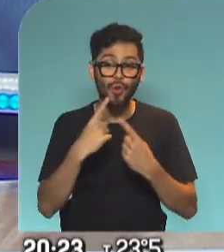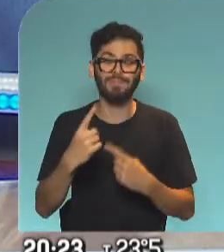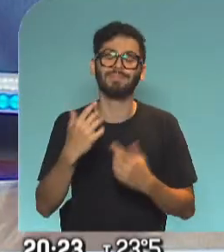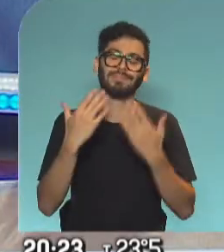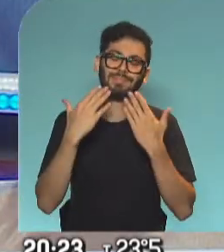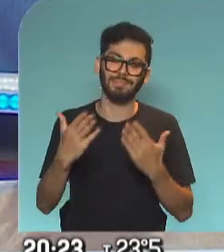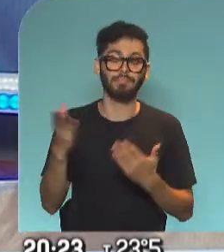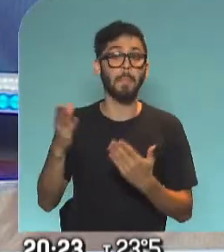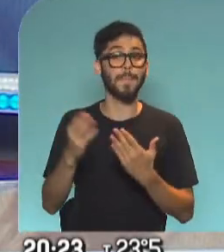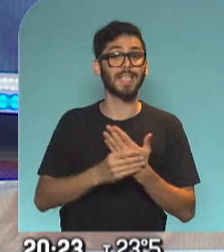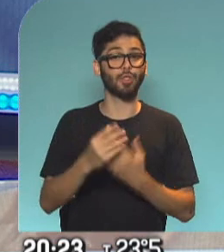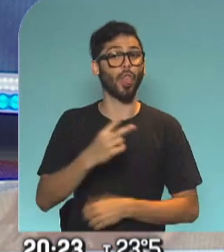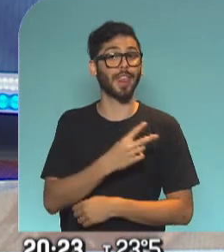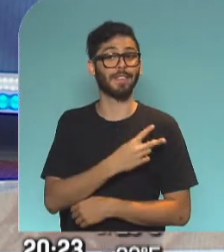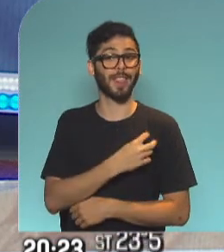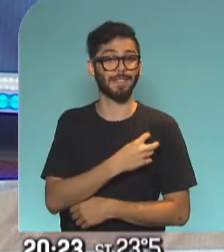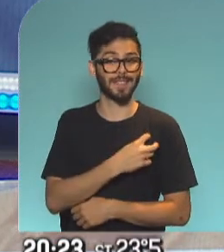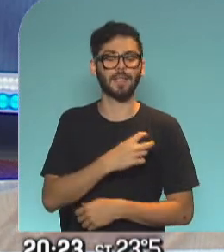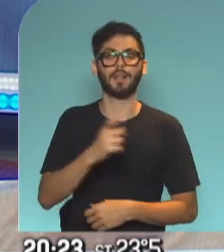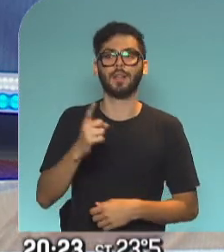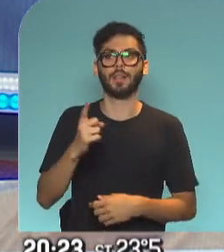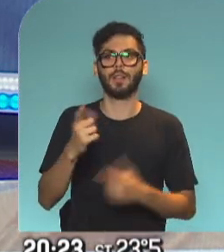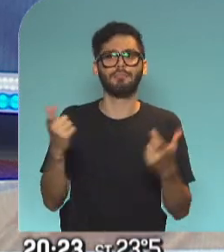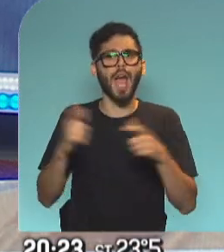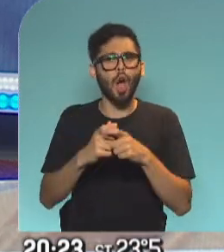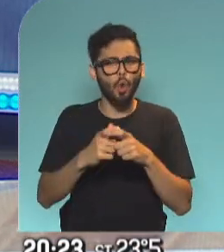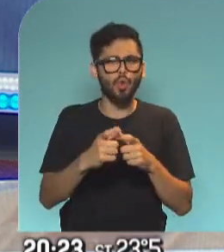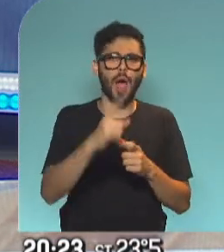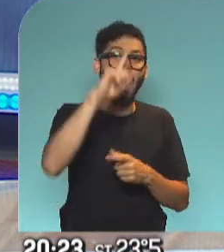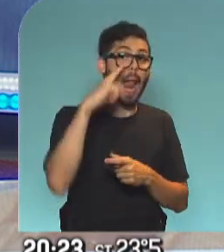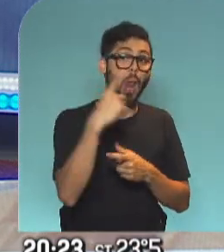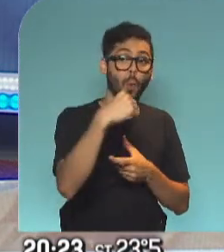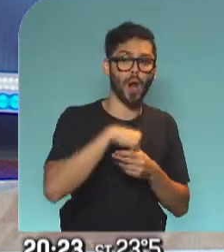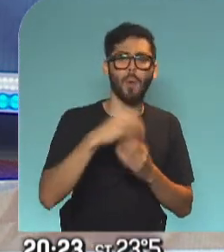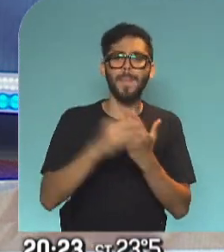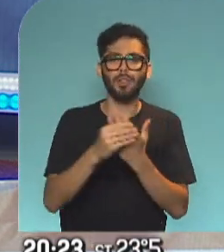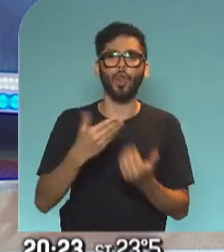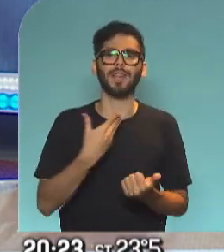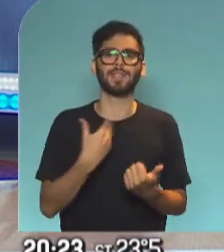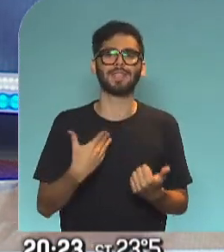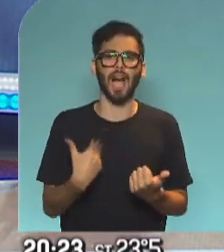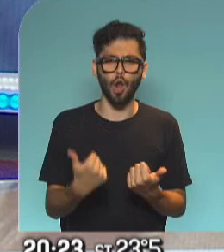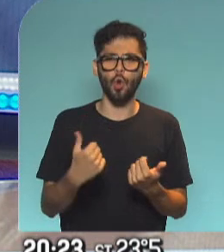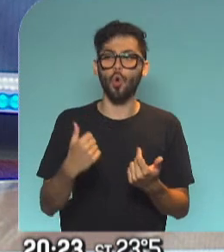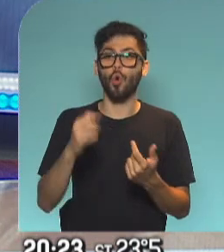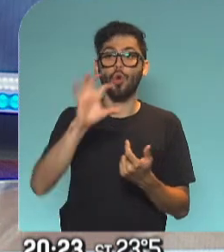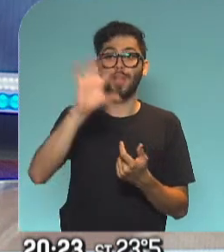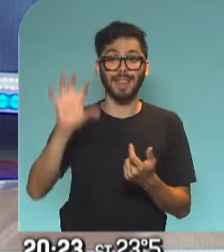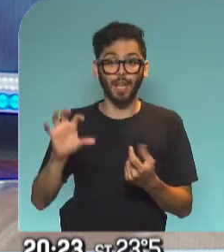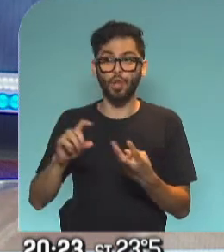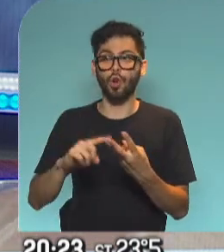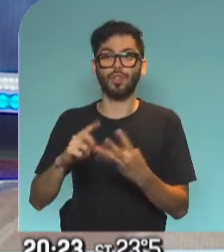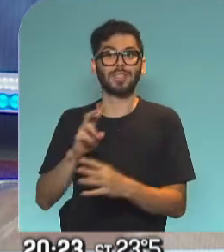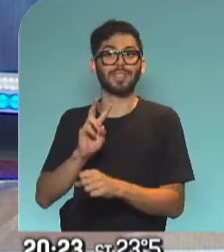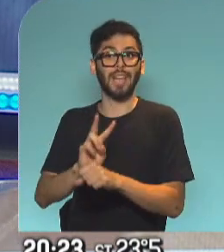de Defensa, después de una reunión que incluyó a Alberto Fernández, a otros ministros de la Nación, Salud, Interior y Seguridad, poniéndole